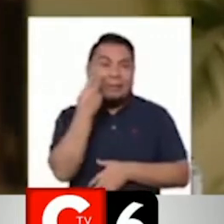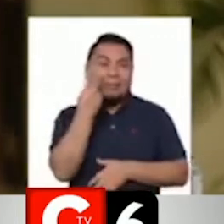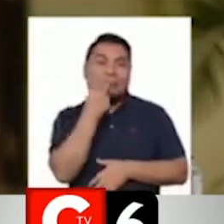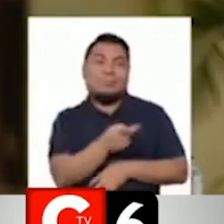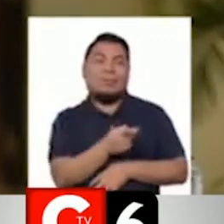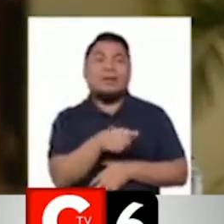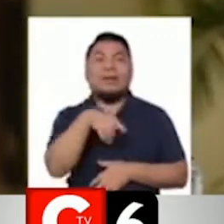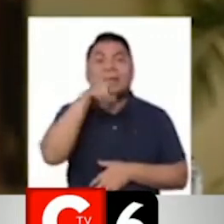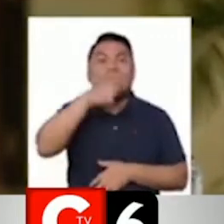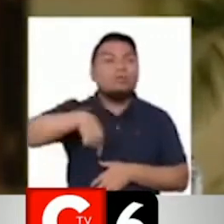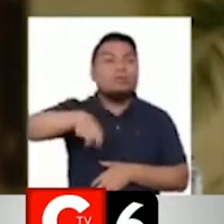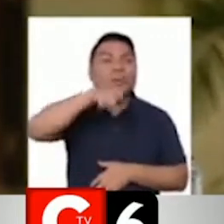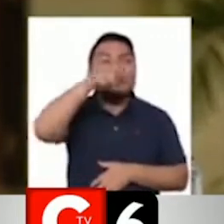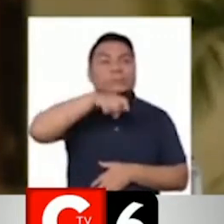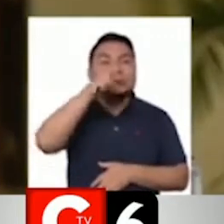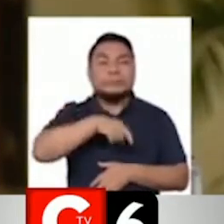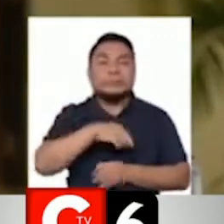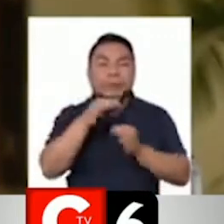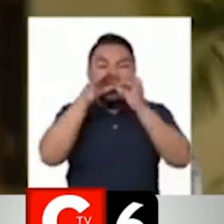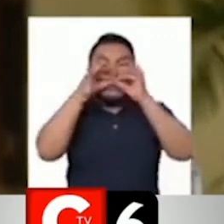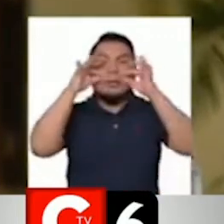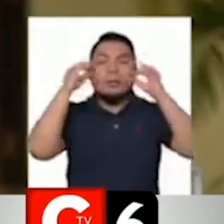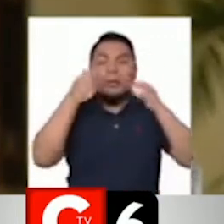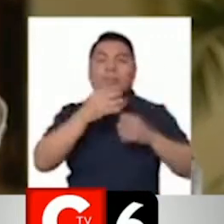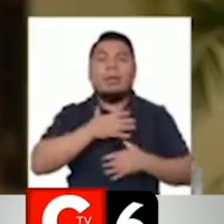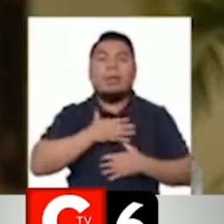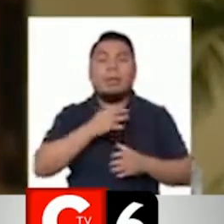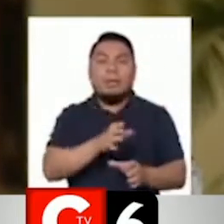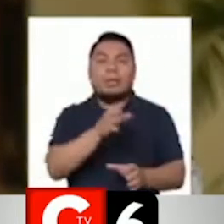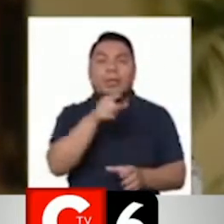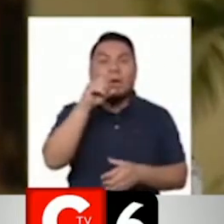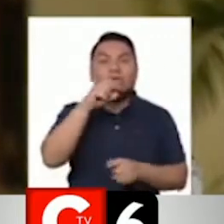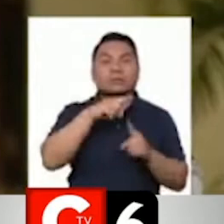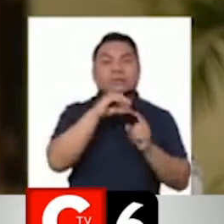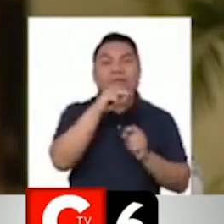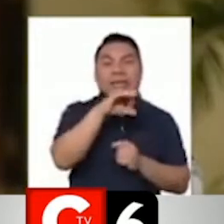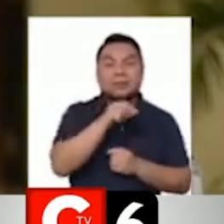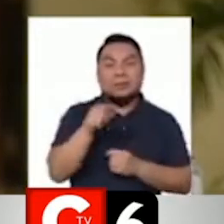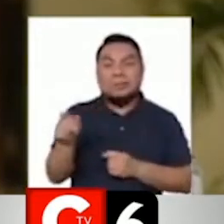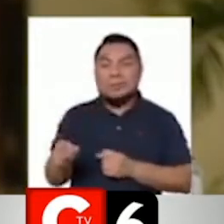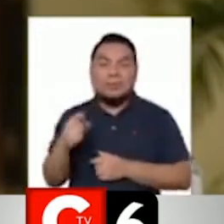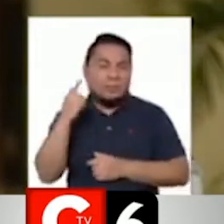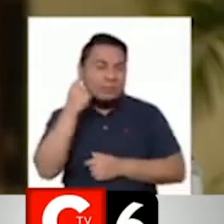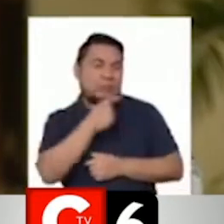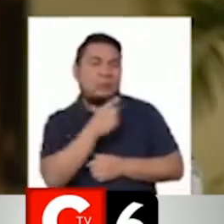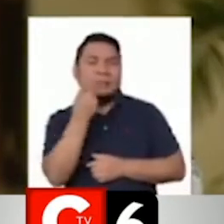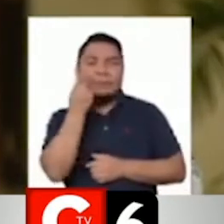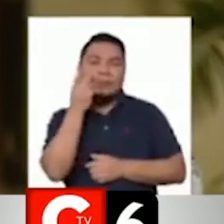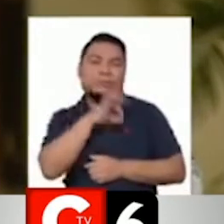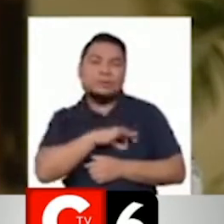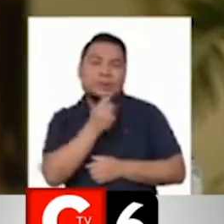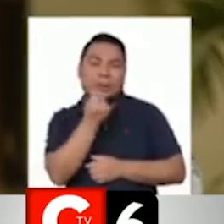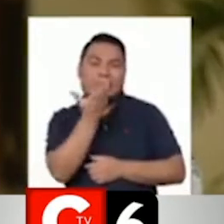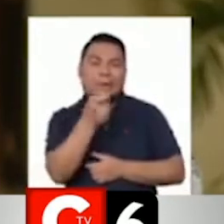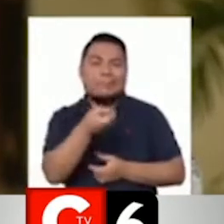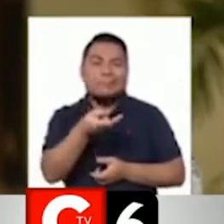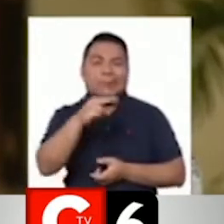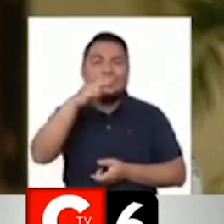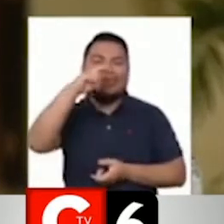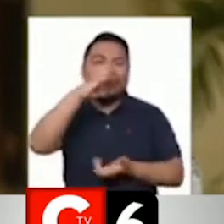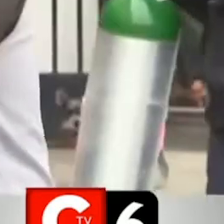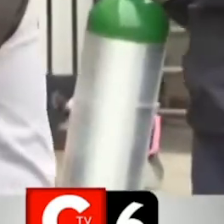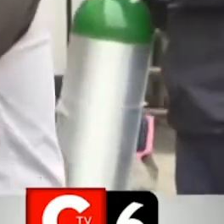situación tan delicada que afecta a todos los peruanos para sacar un margen de utilidad